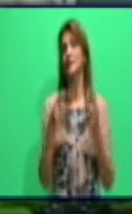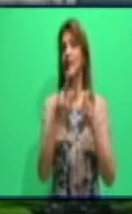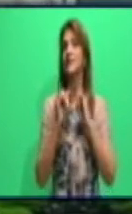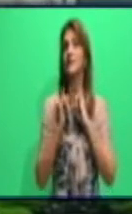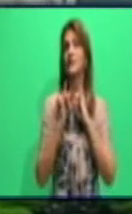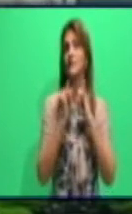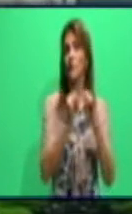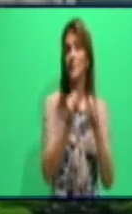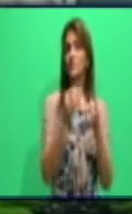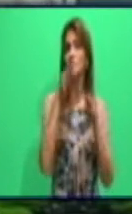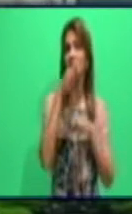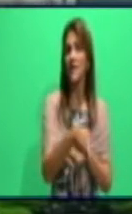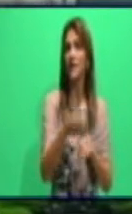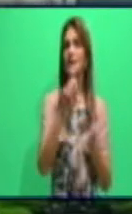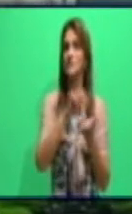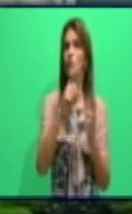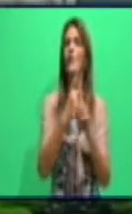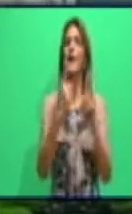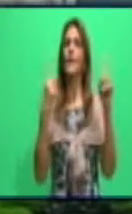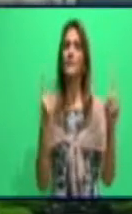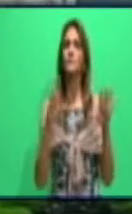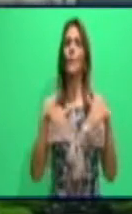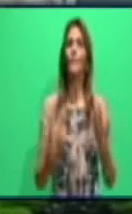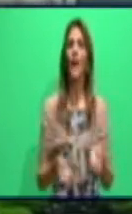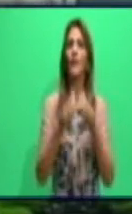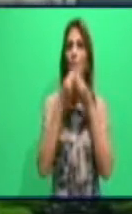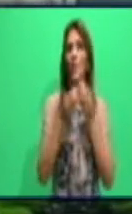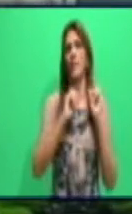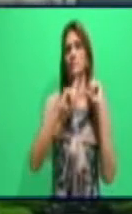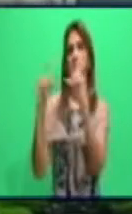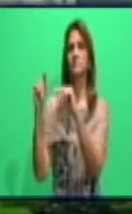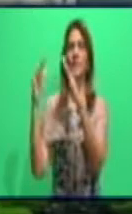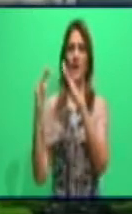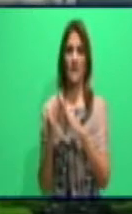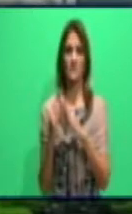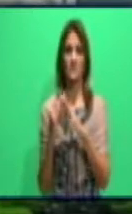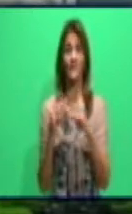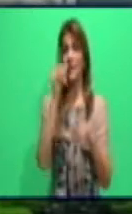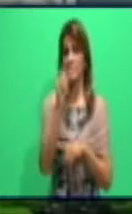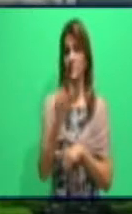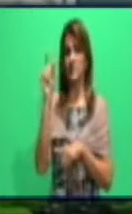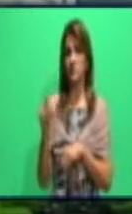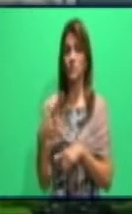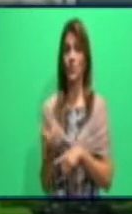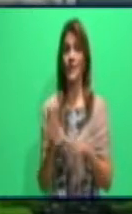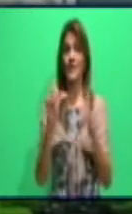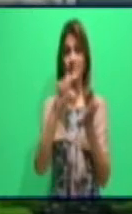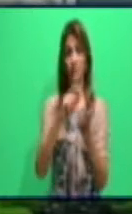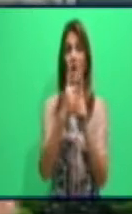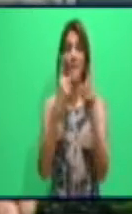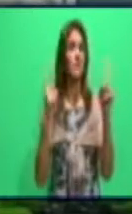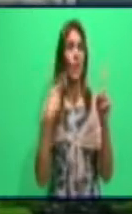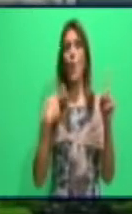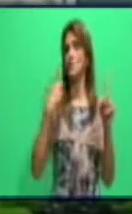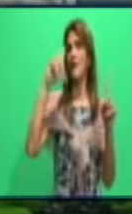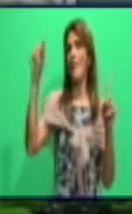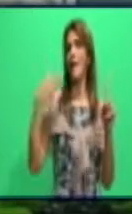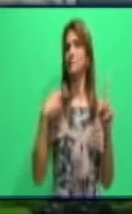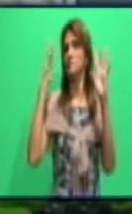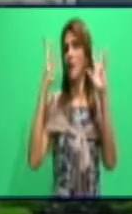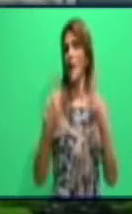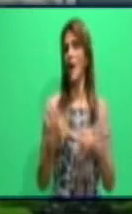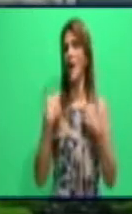alta suya, porque hay que tramitar entonces el transporte. Ningún paciente se va de un centro de aislamiento por sus medios. Como mismo lo llevaron